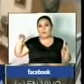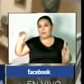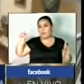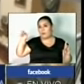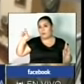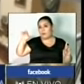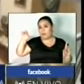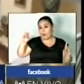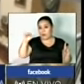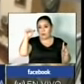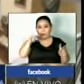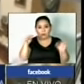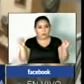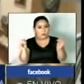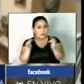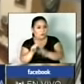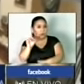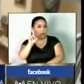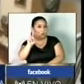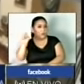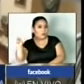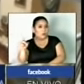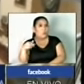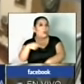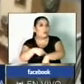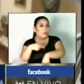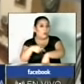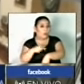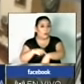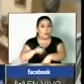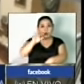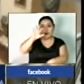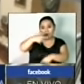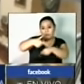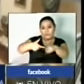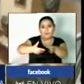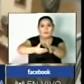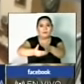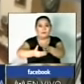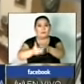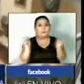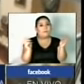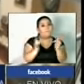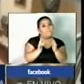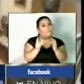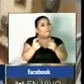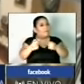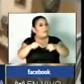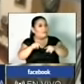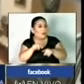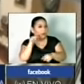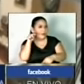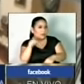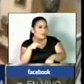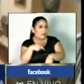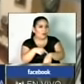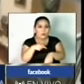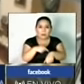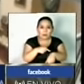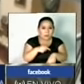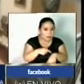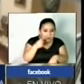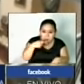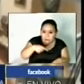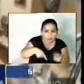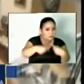plenaria extraordinaria número 11 estaba programada para las 5:30 de la tarde, pero a esa hora no se tenía un